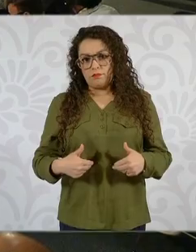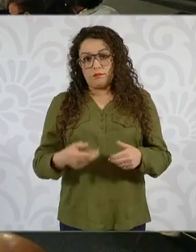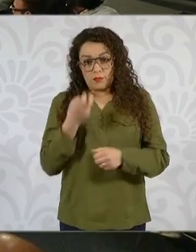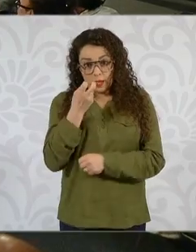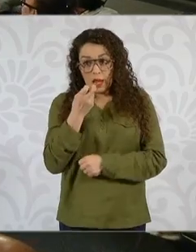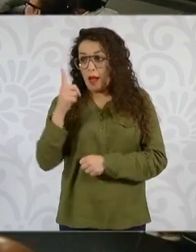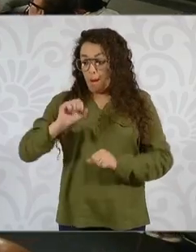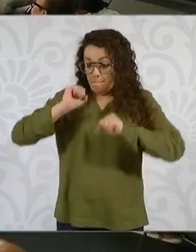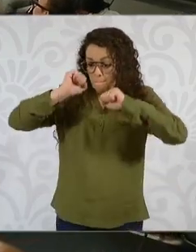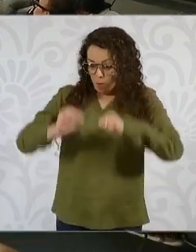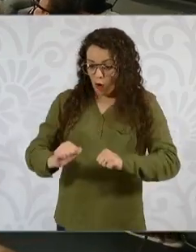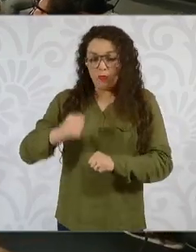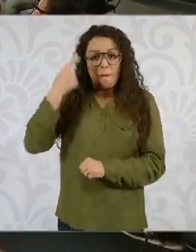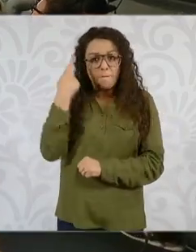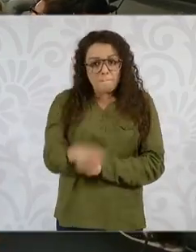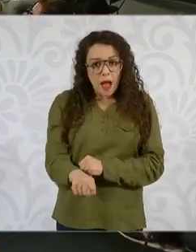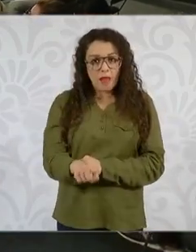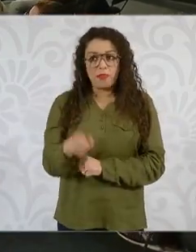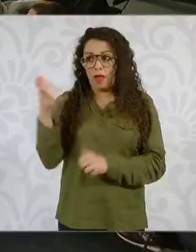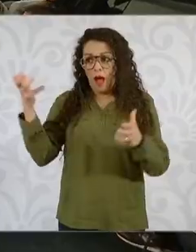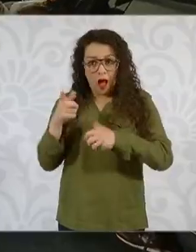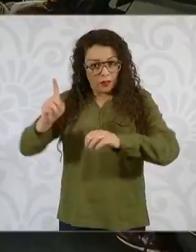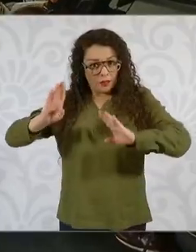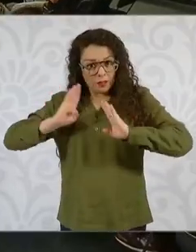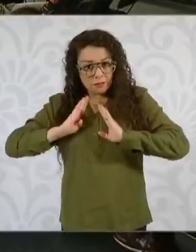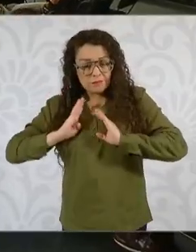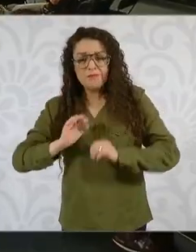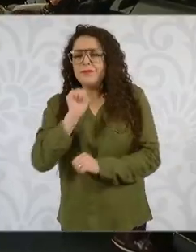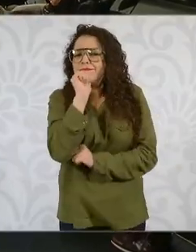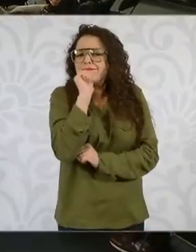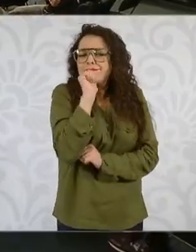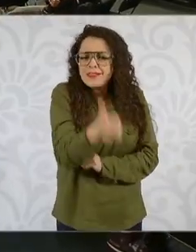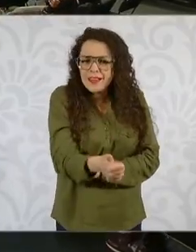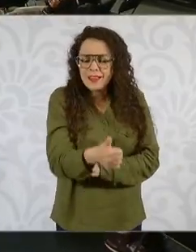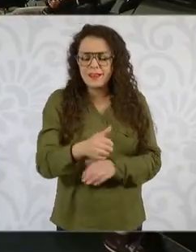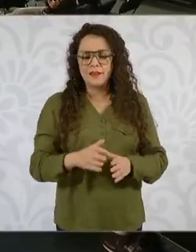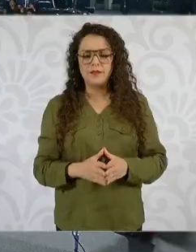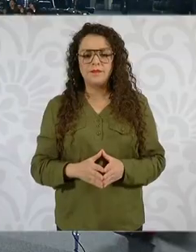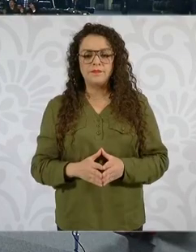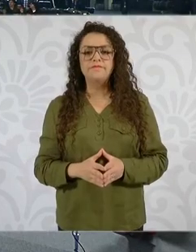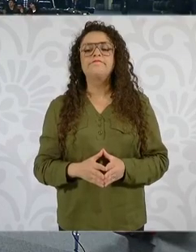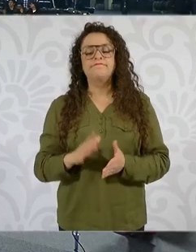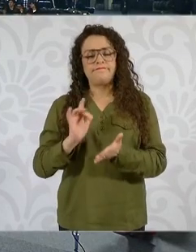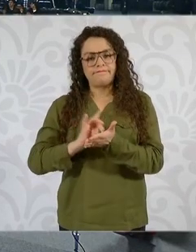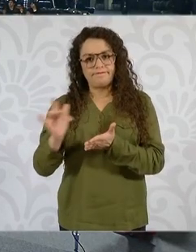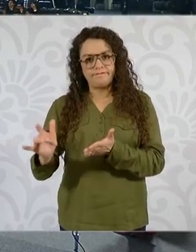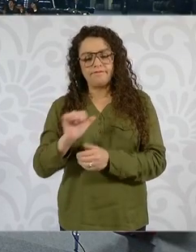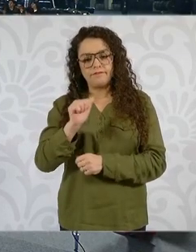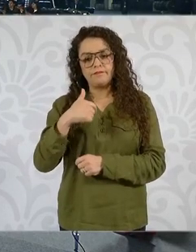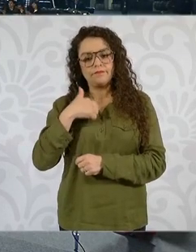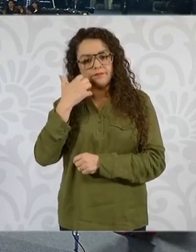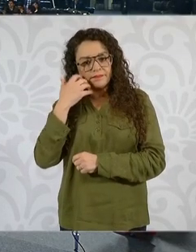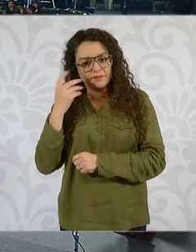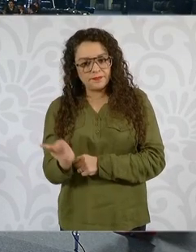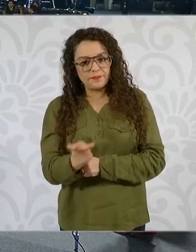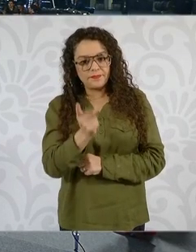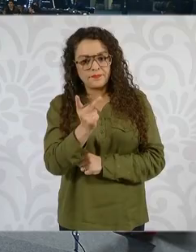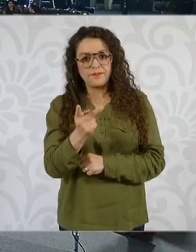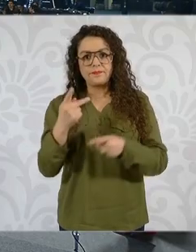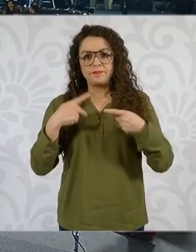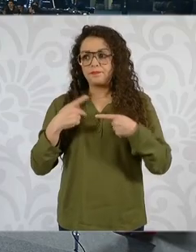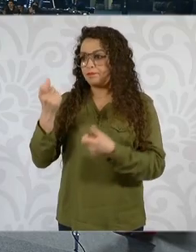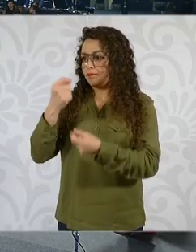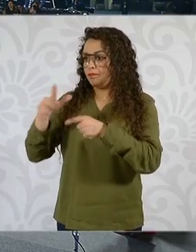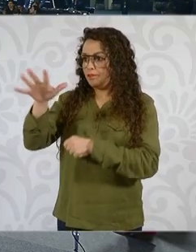Muchas gracias ya nada más para finalizar estos temas los abordo porque realmente creo que hay un gran sector de la población que aún